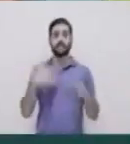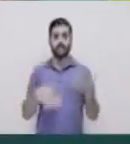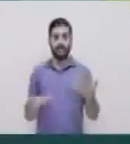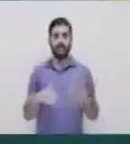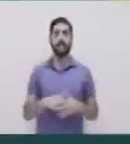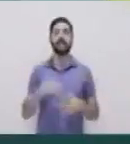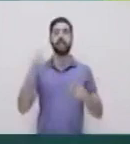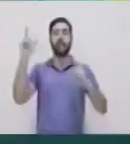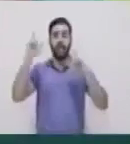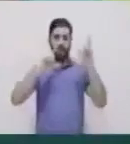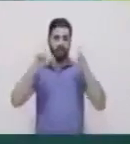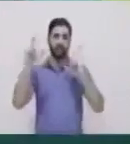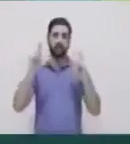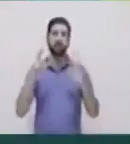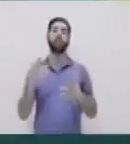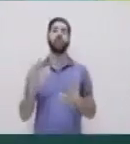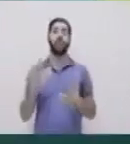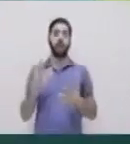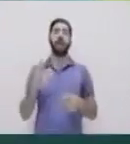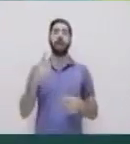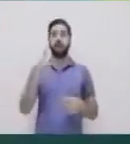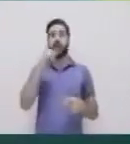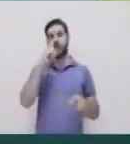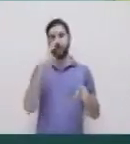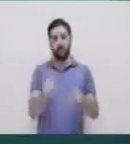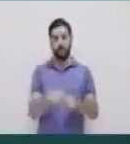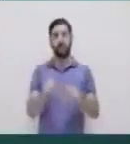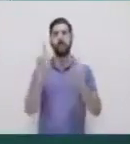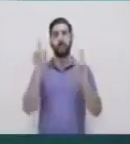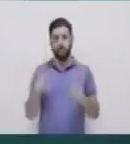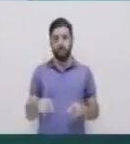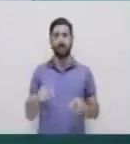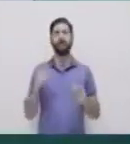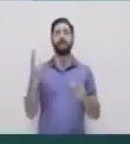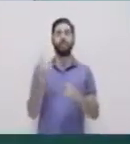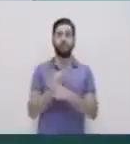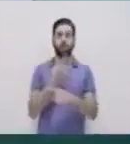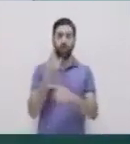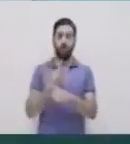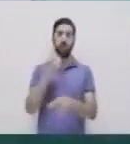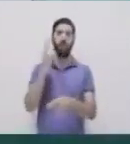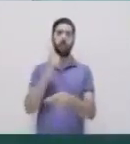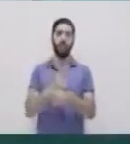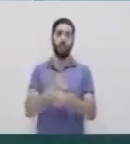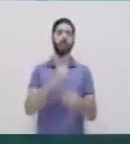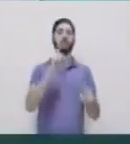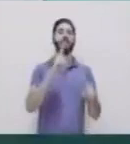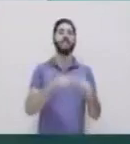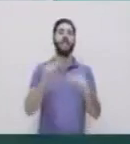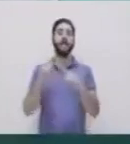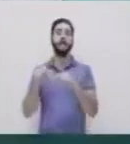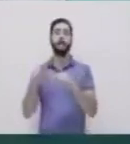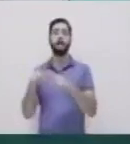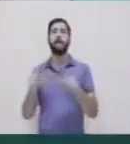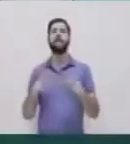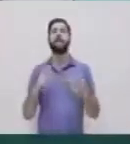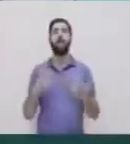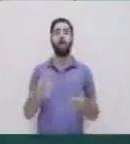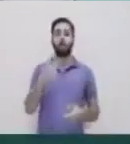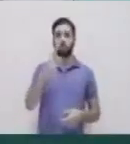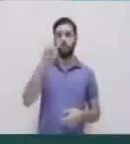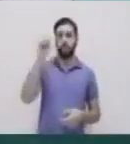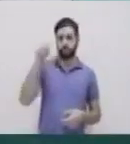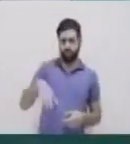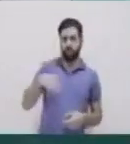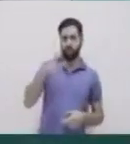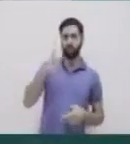podemos comunicar, por medio de gestos. Entonces tenemos que utilizar correctamente el lenguaje dependiendo del área. Tener esa